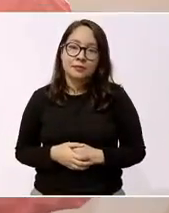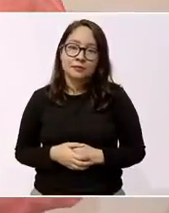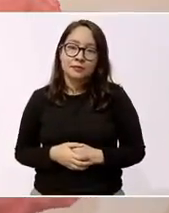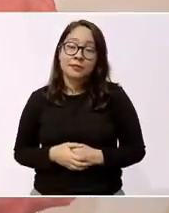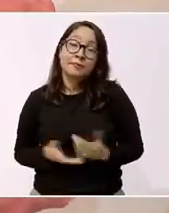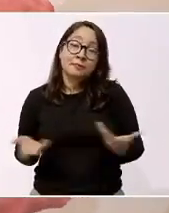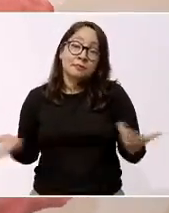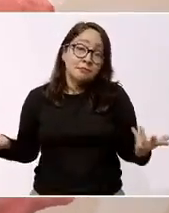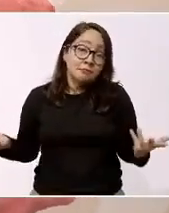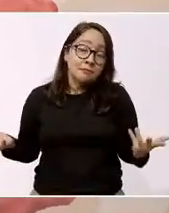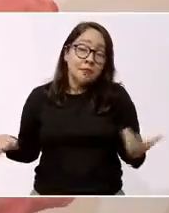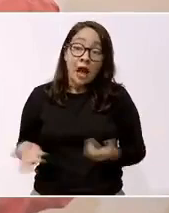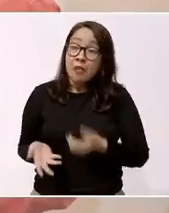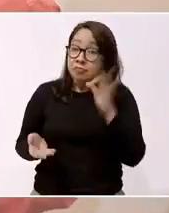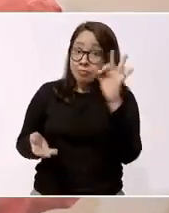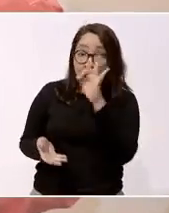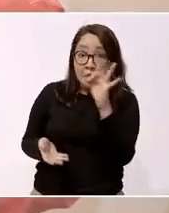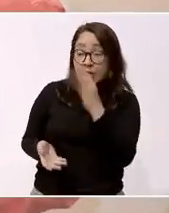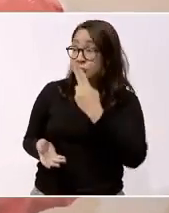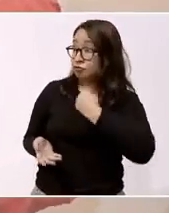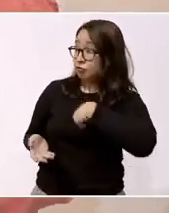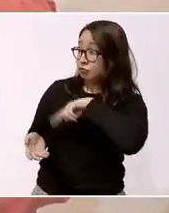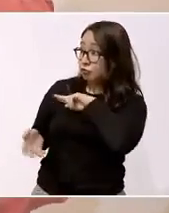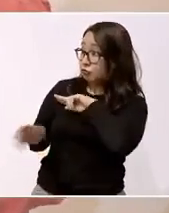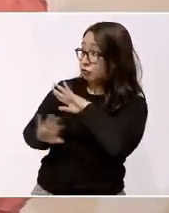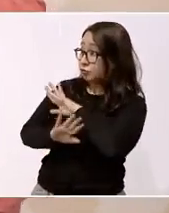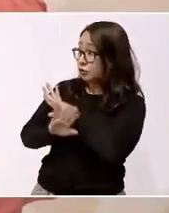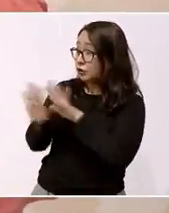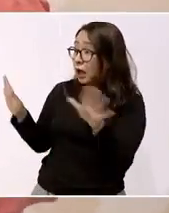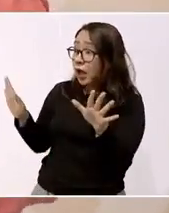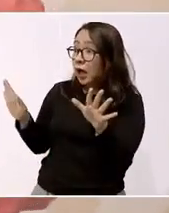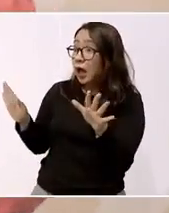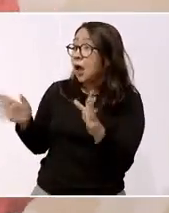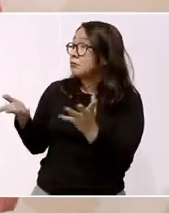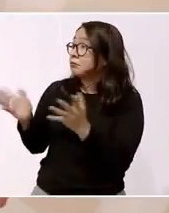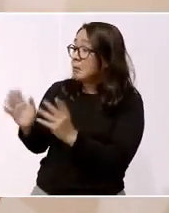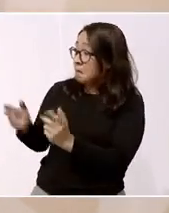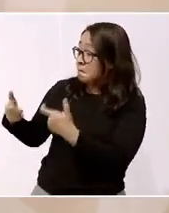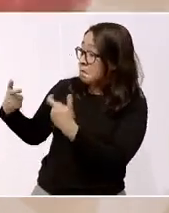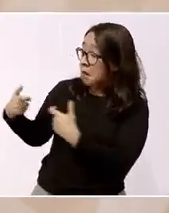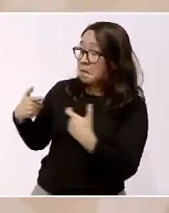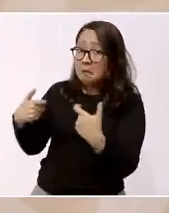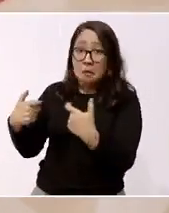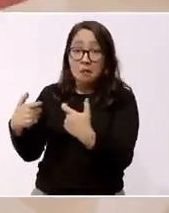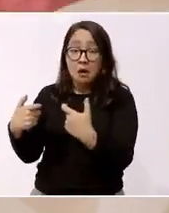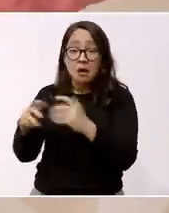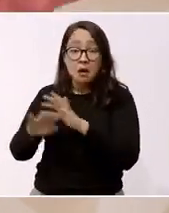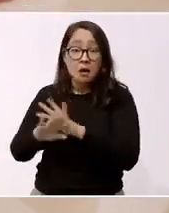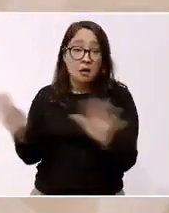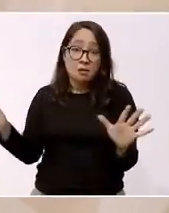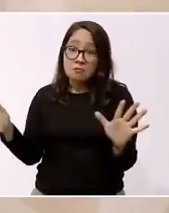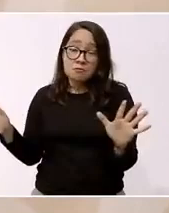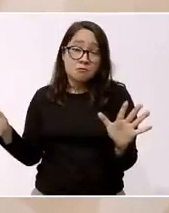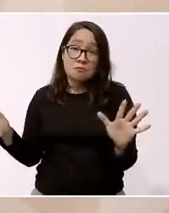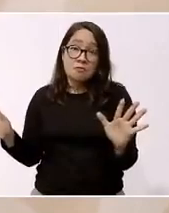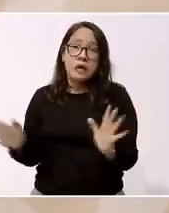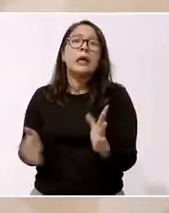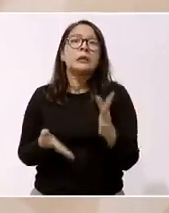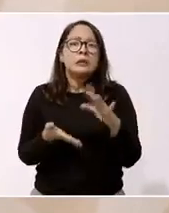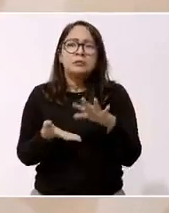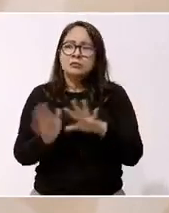Entonces, si les dejamos a los tecnócratas neoliberales, decirle, no, pues